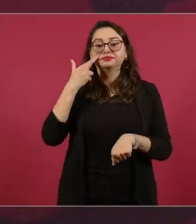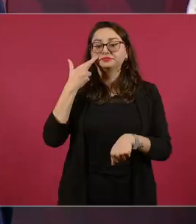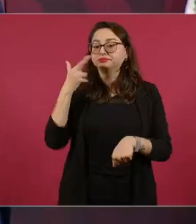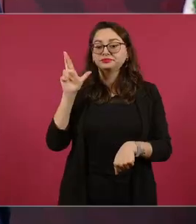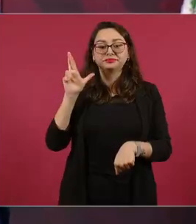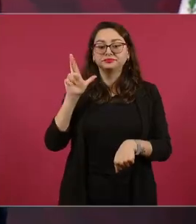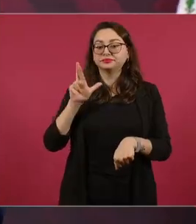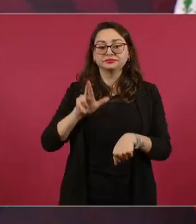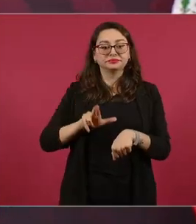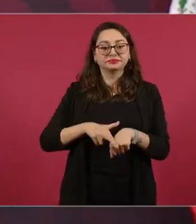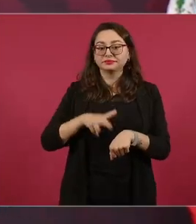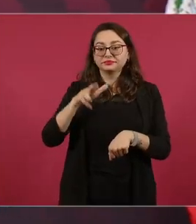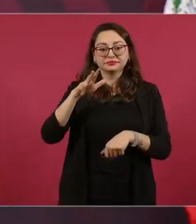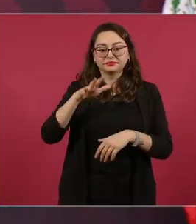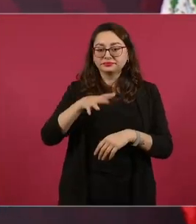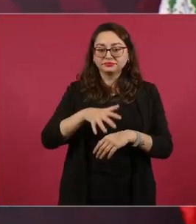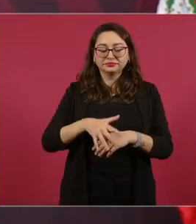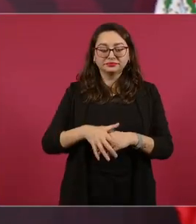¿Cómo son rateros?